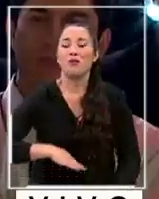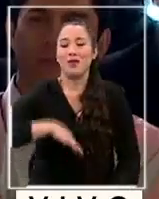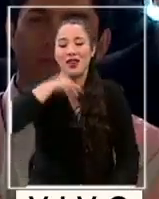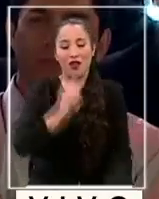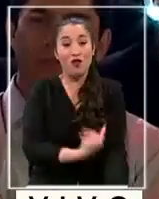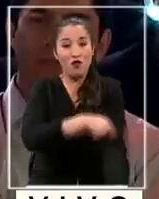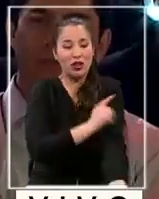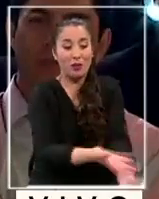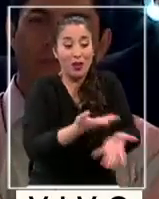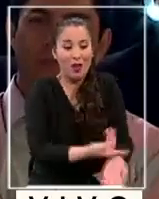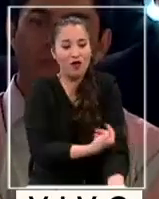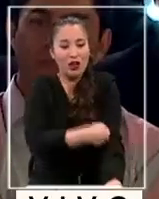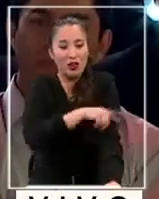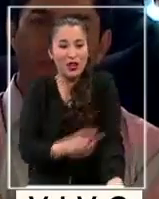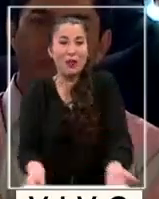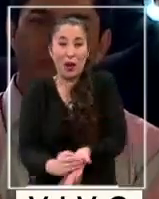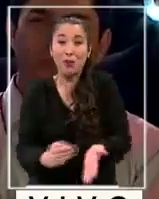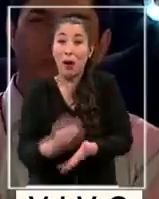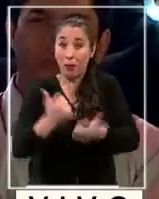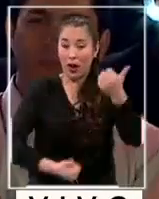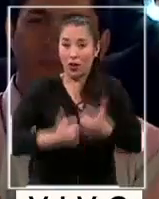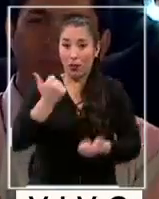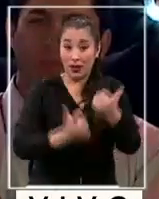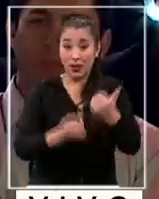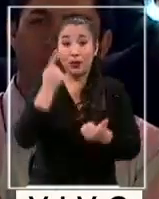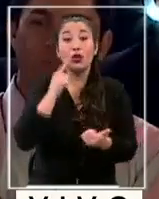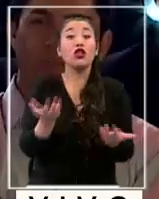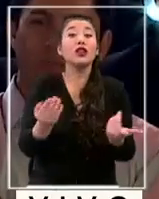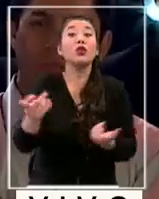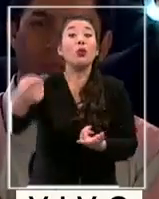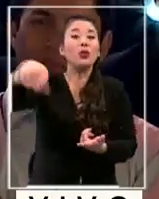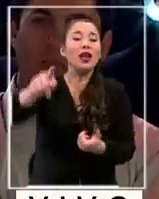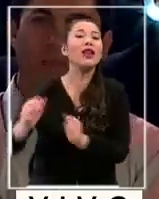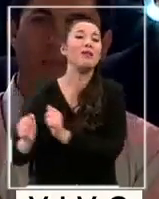para competir. Pero necesito que ustedes me acompañen.